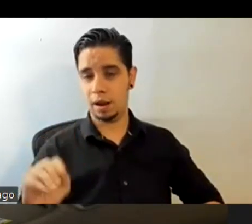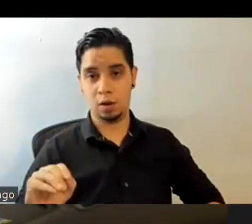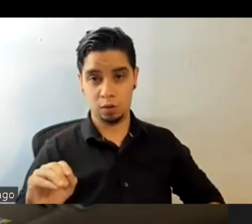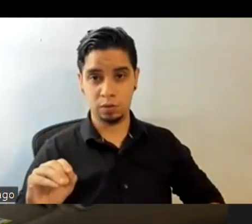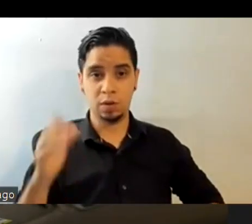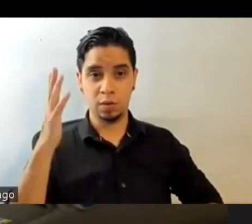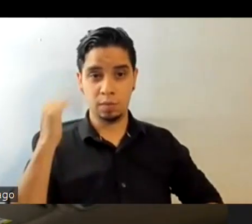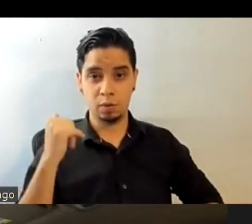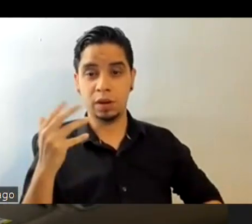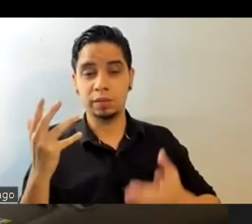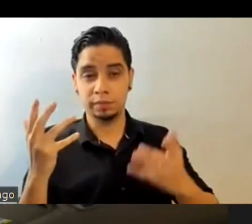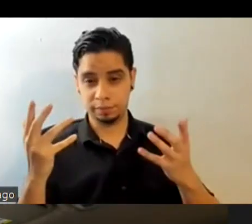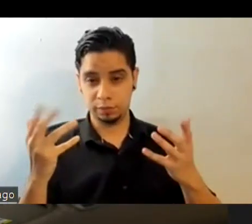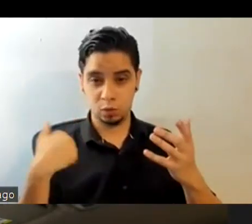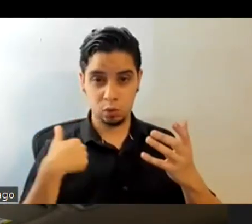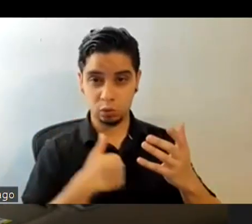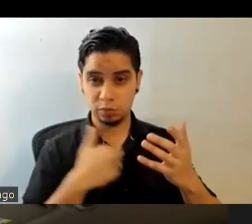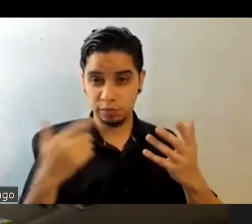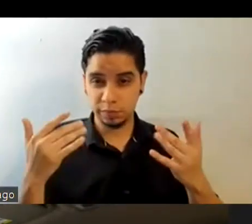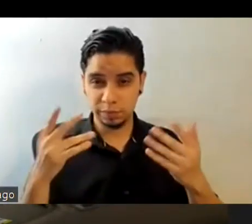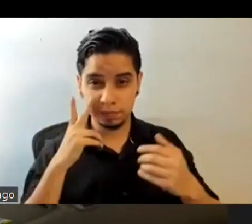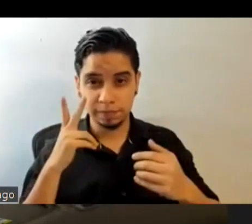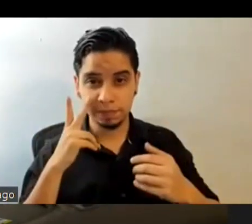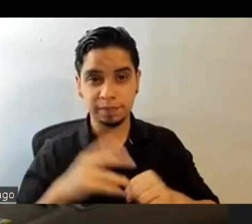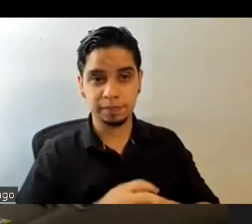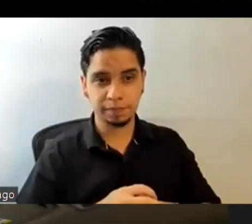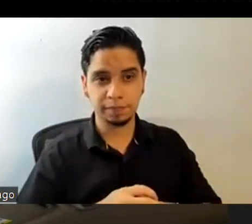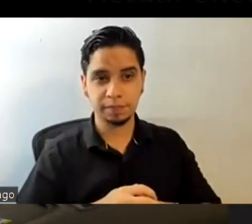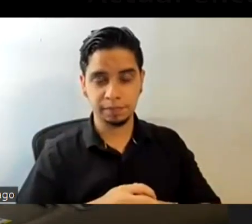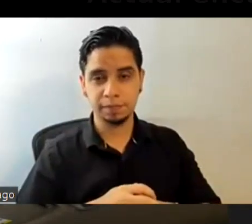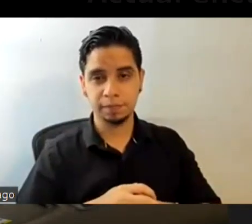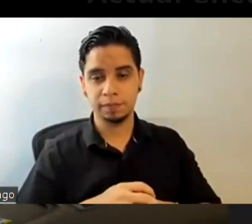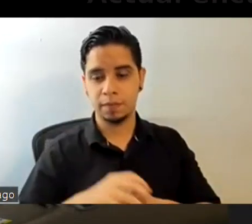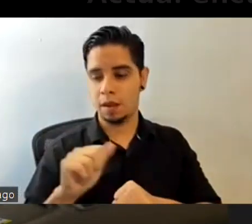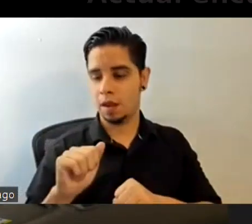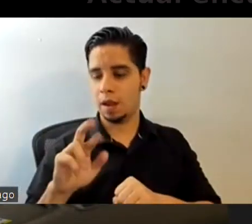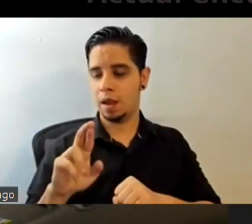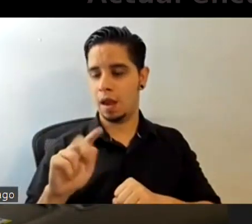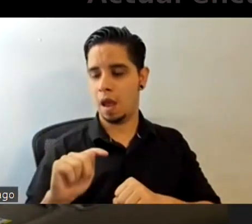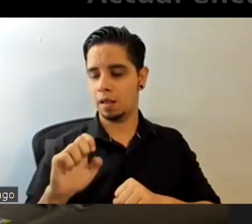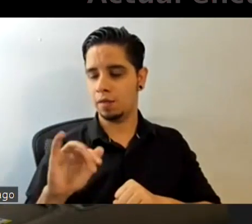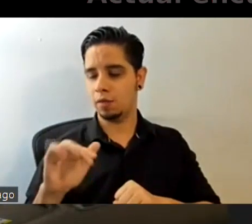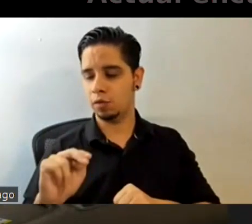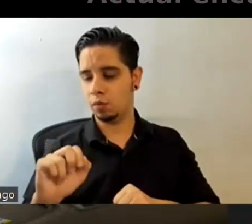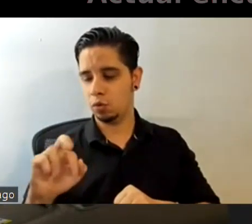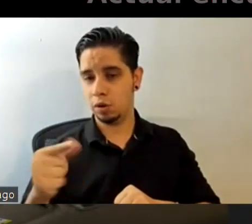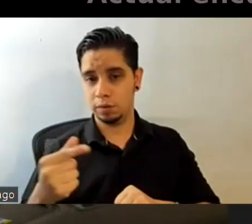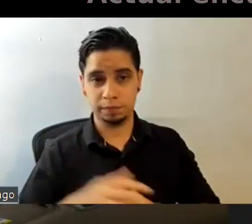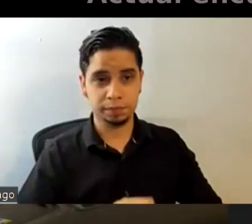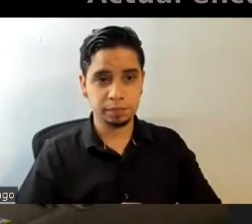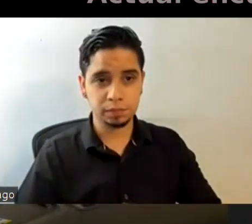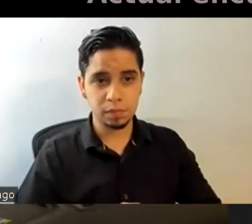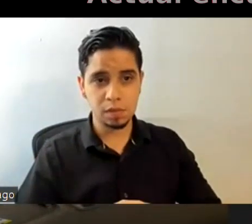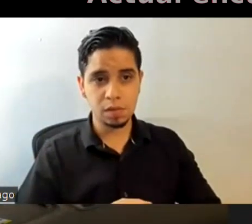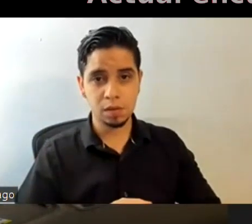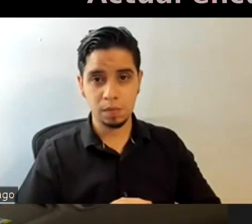todavía esperando a ver, porque es sí. Pero ve a artefusión.org y votas. ¿En cuál año surge la